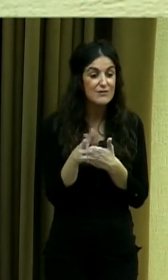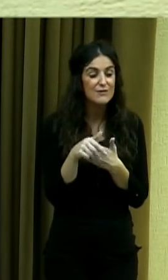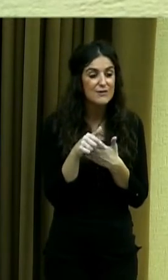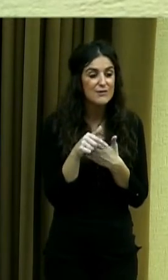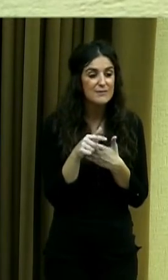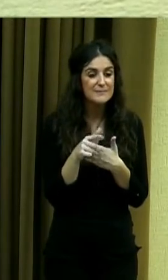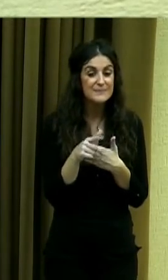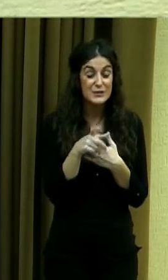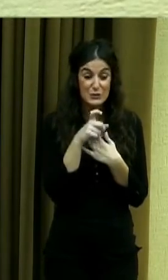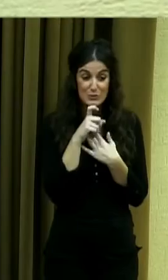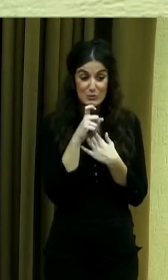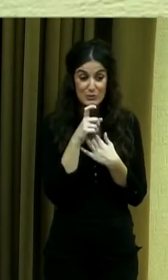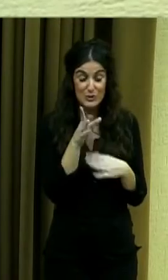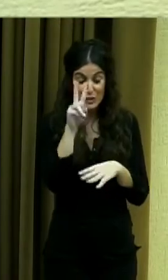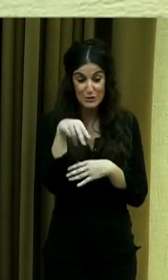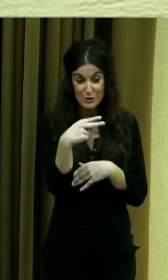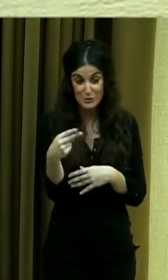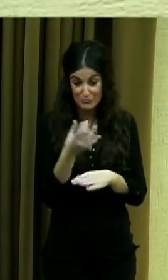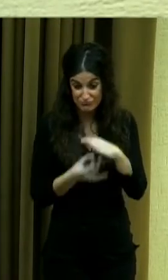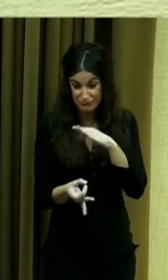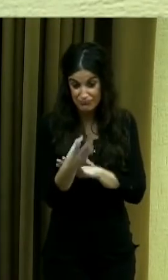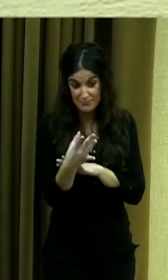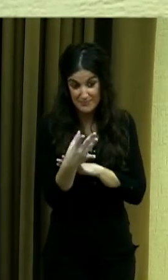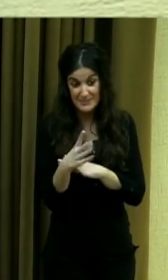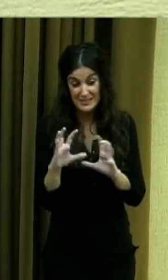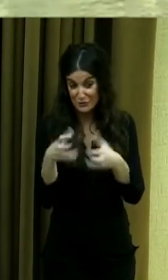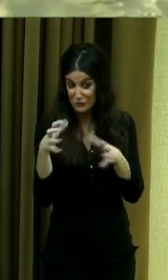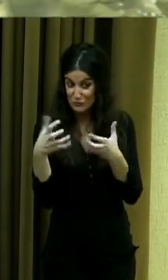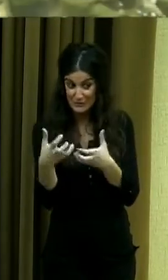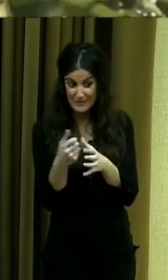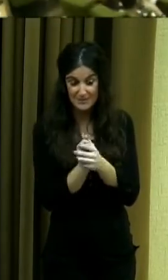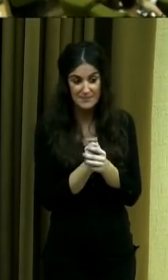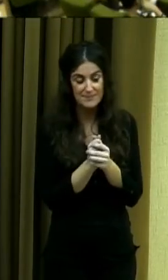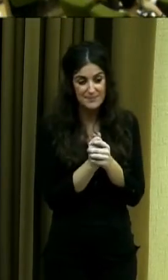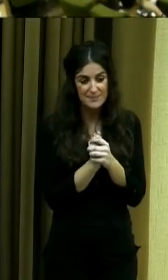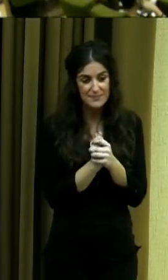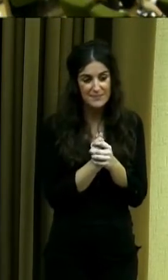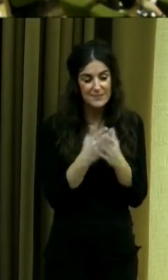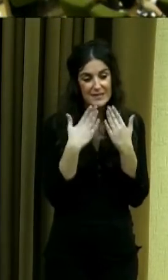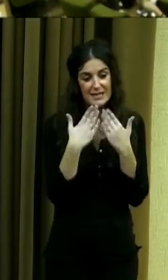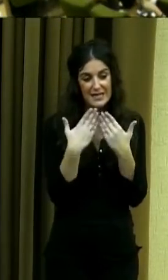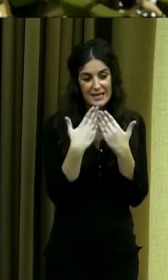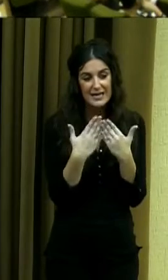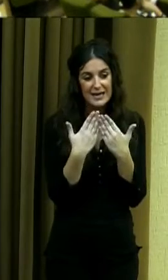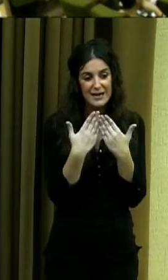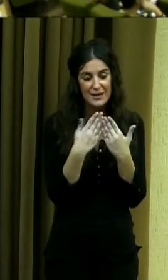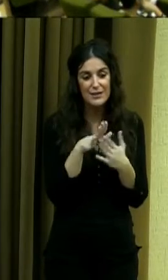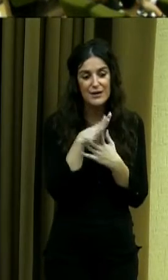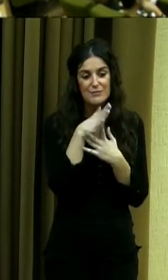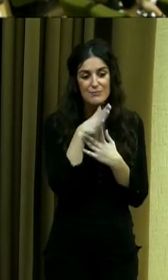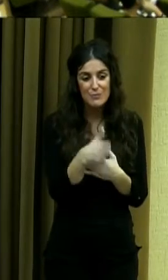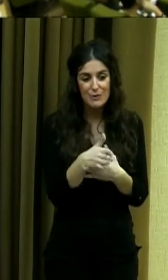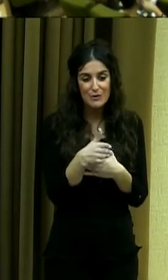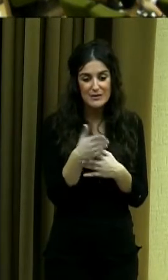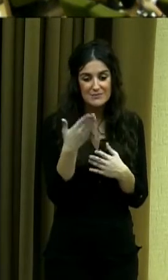llevan andado y los resultados tan fructíferos que creo que están consiguiendo. Gracias también porque hace muchos